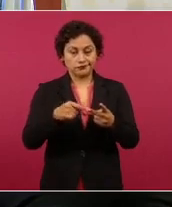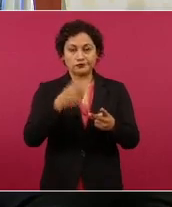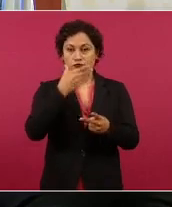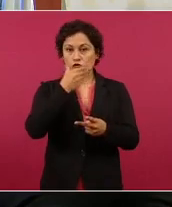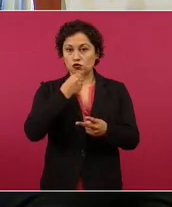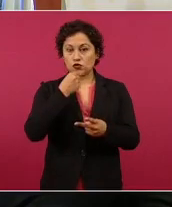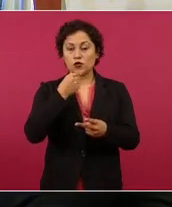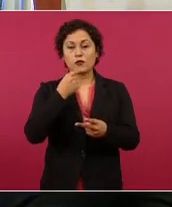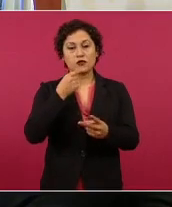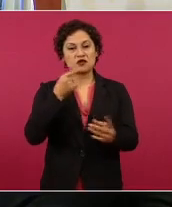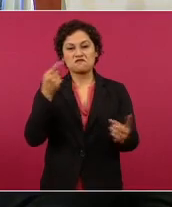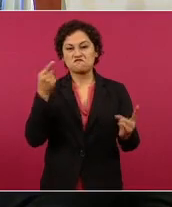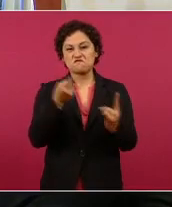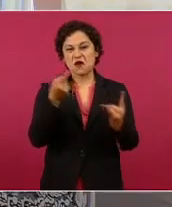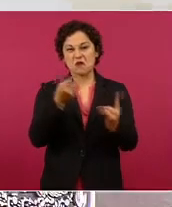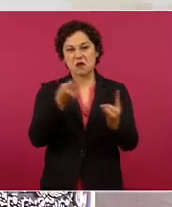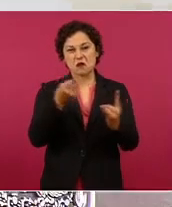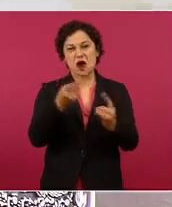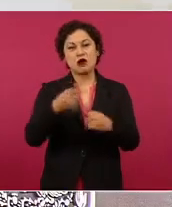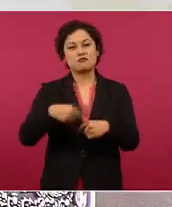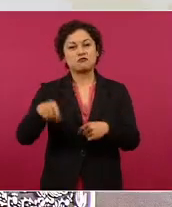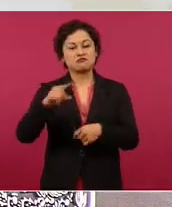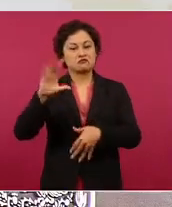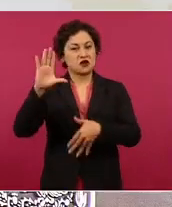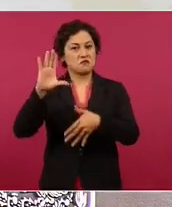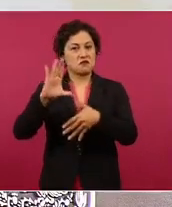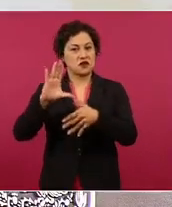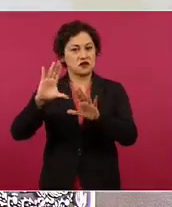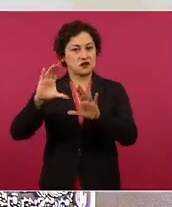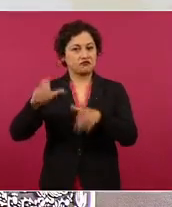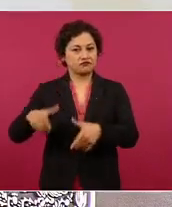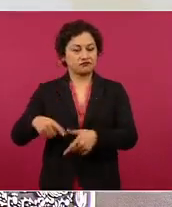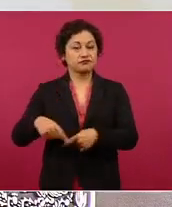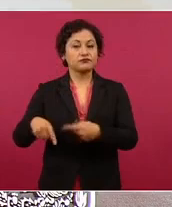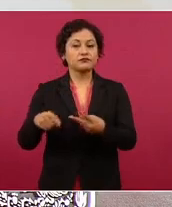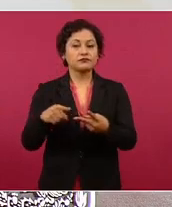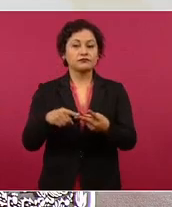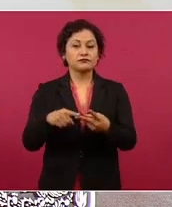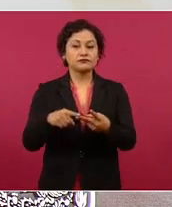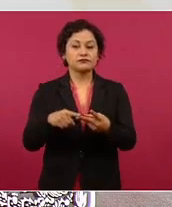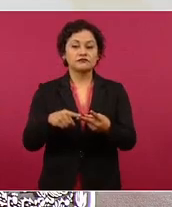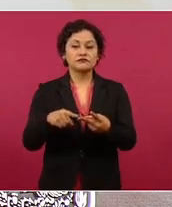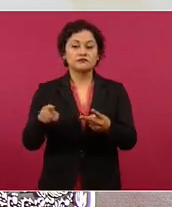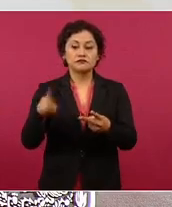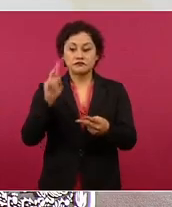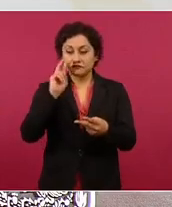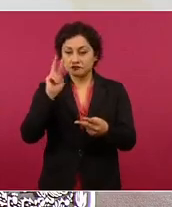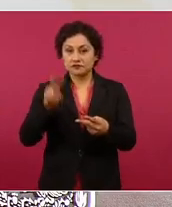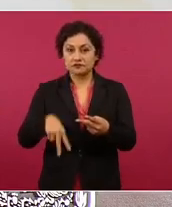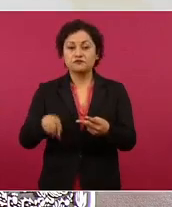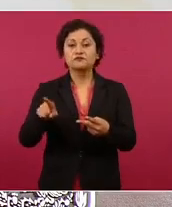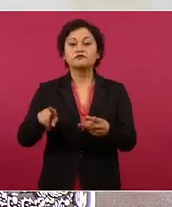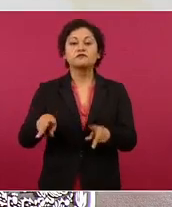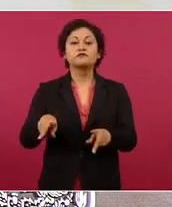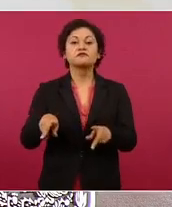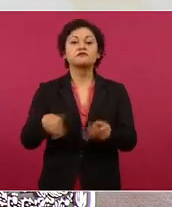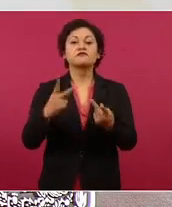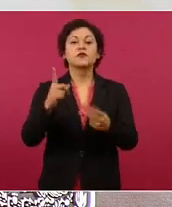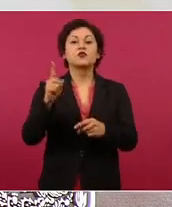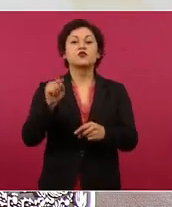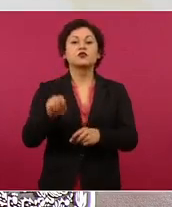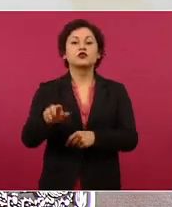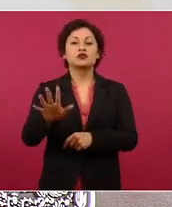fue un goleador de la Copa América, y pues bueno, pensaban sacarlo entre 1.5 y